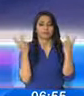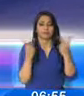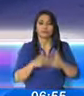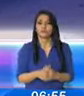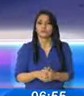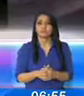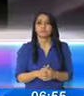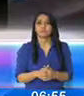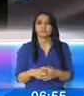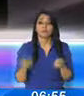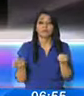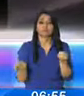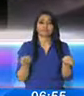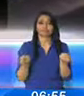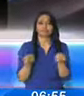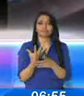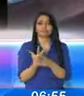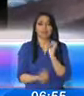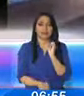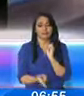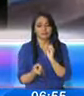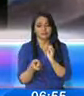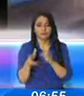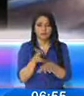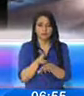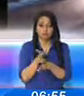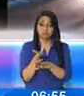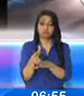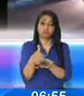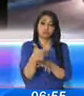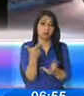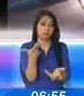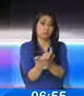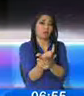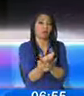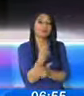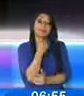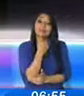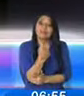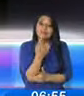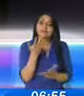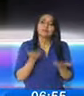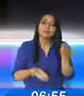con un estrellamiento en la varanda Se presume